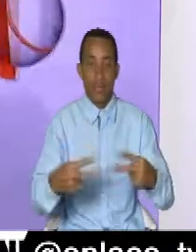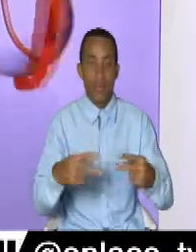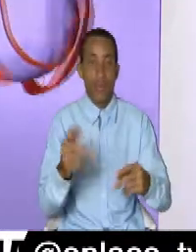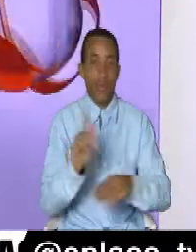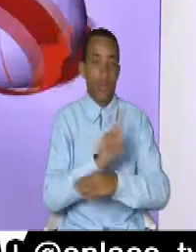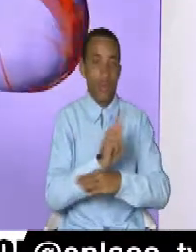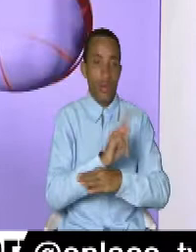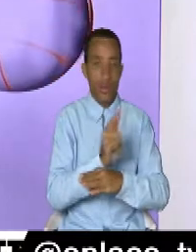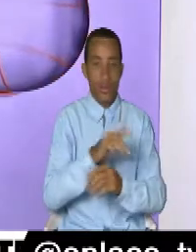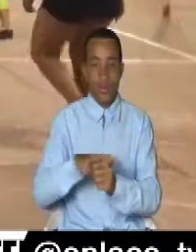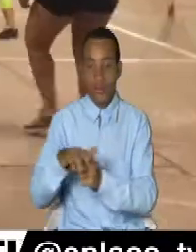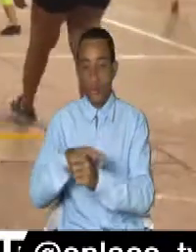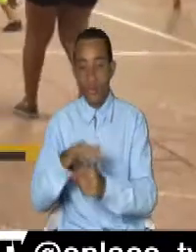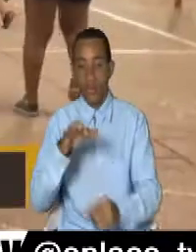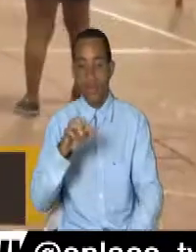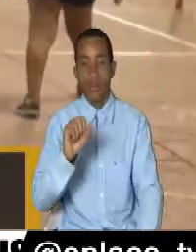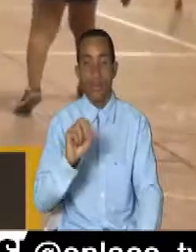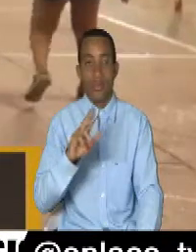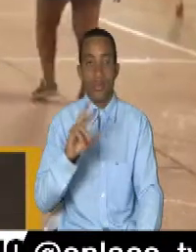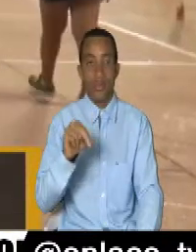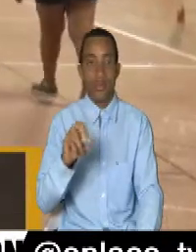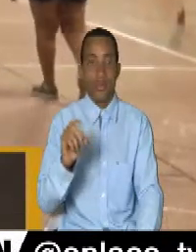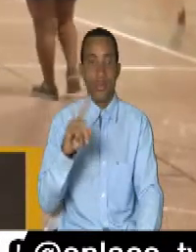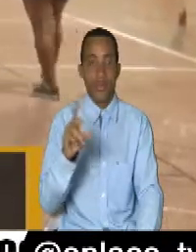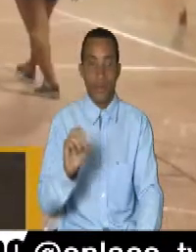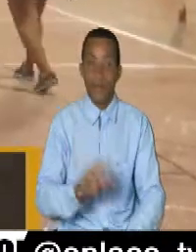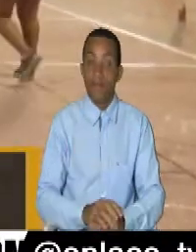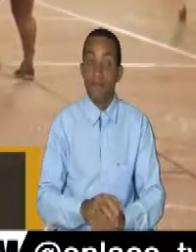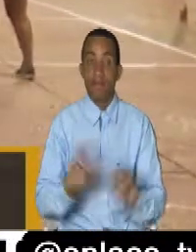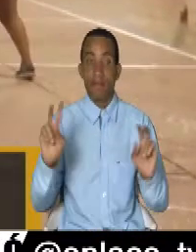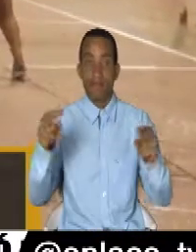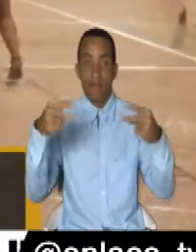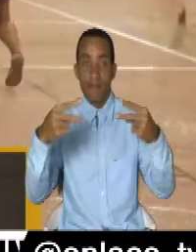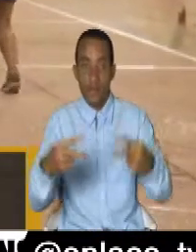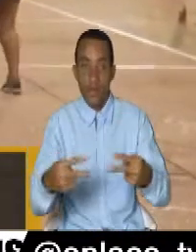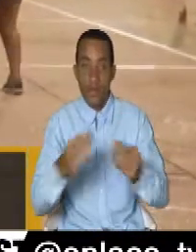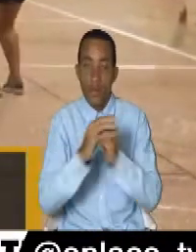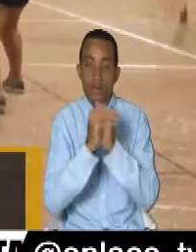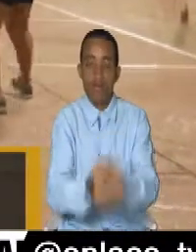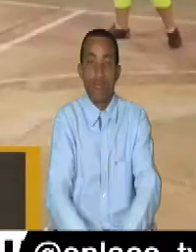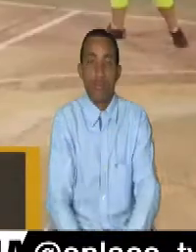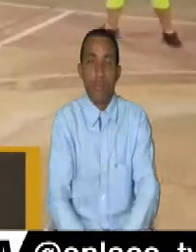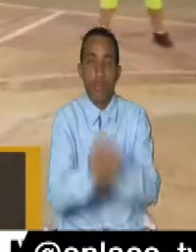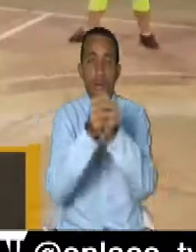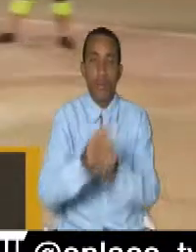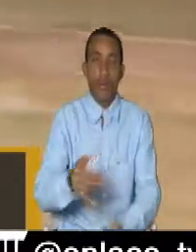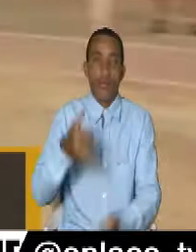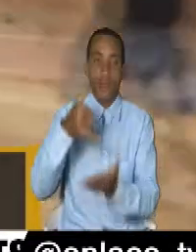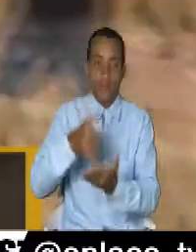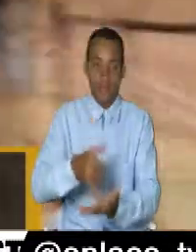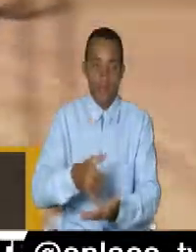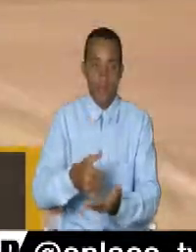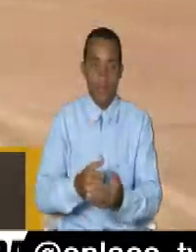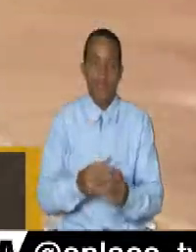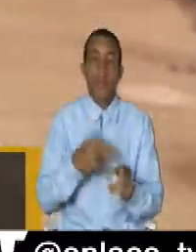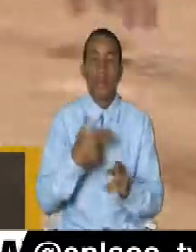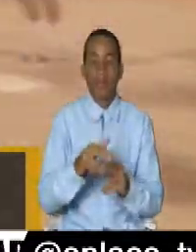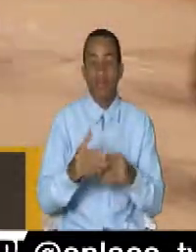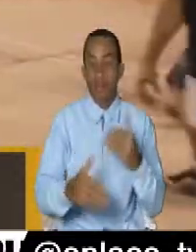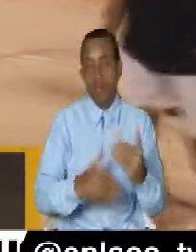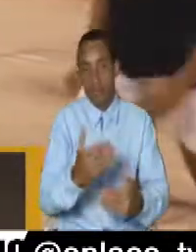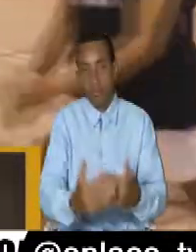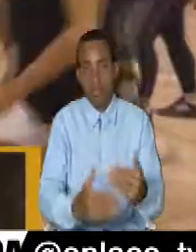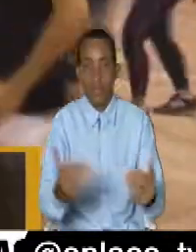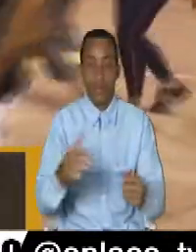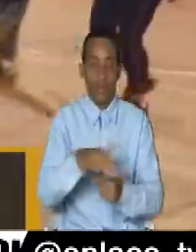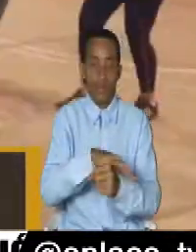Parnaso. En su última ronda clasificatoria se encuentra la Copa de Voleibol Recreativo Eduard Arques, que se viene desarrollando en la cancha Los Gallos